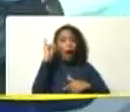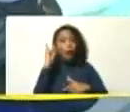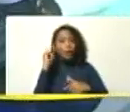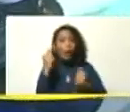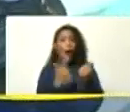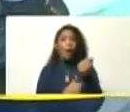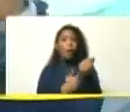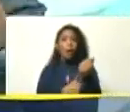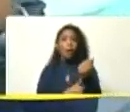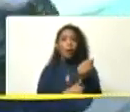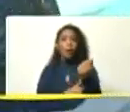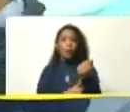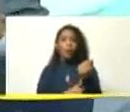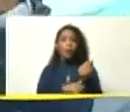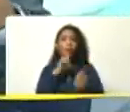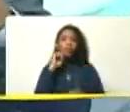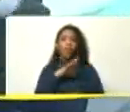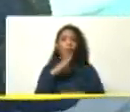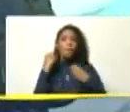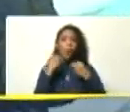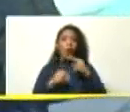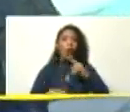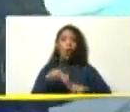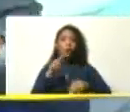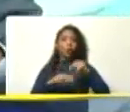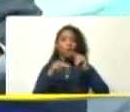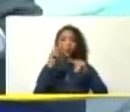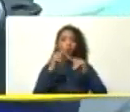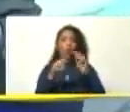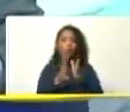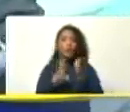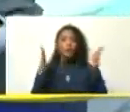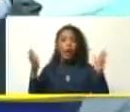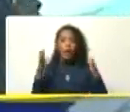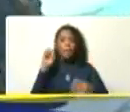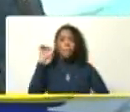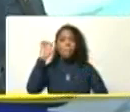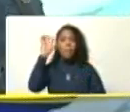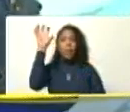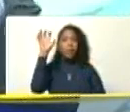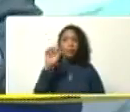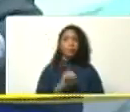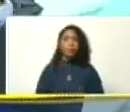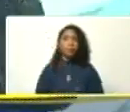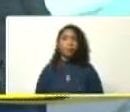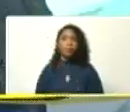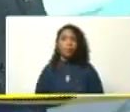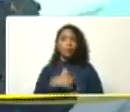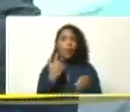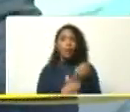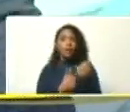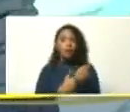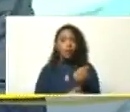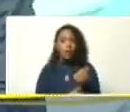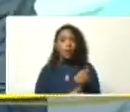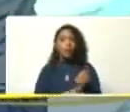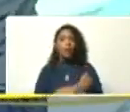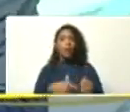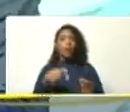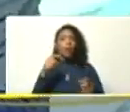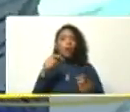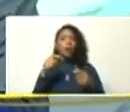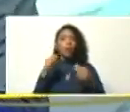hermanos históricos para construir una gran nación hermanada con los